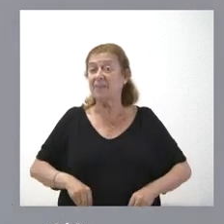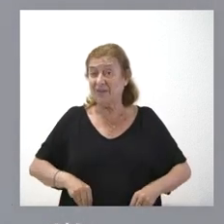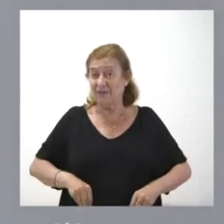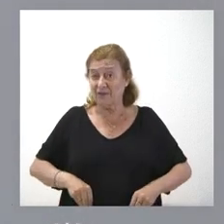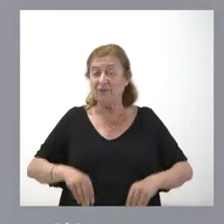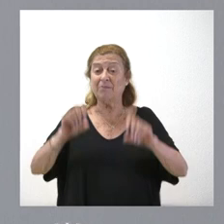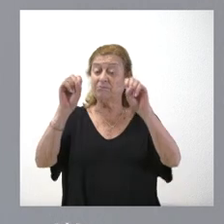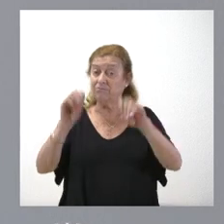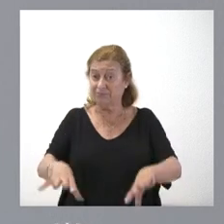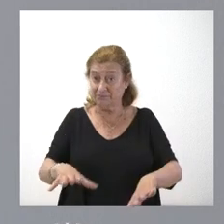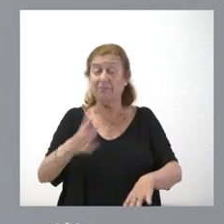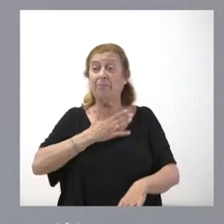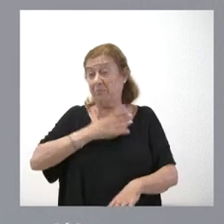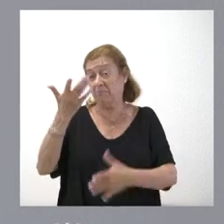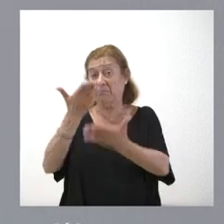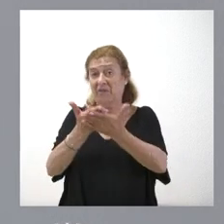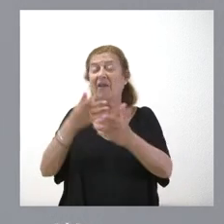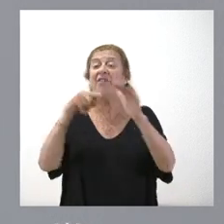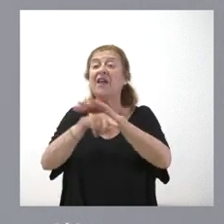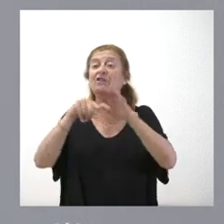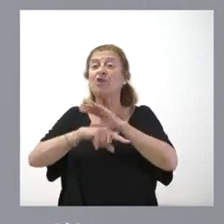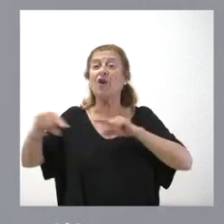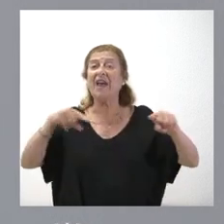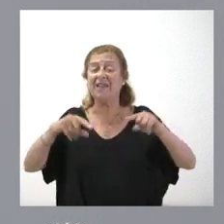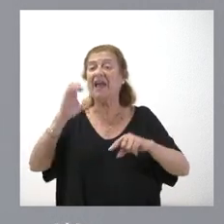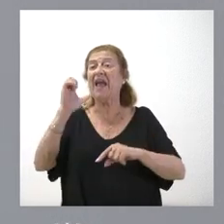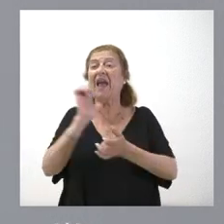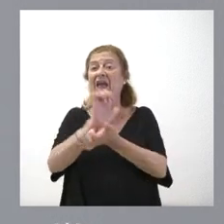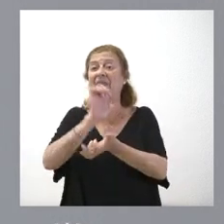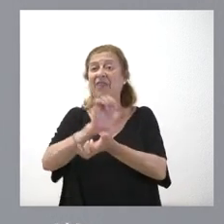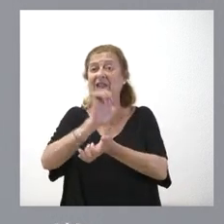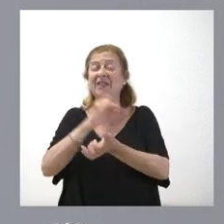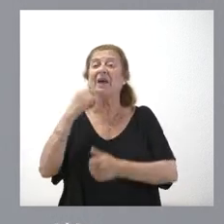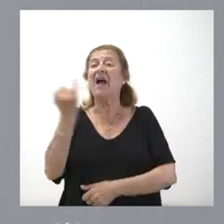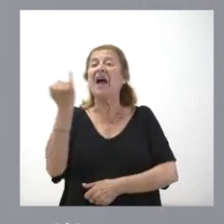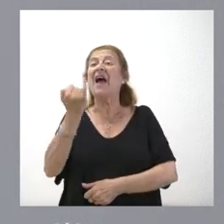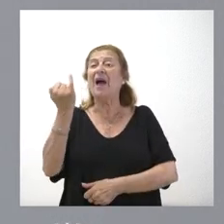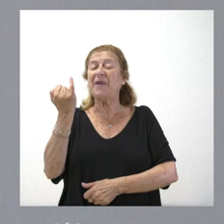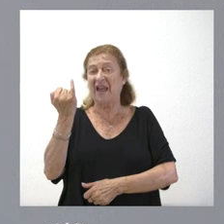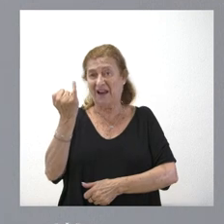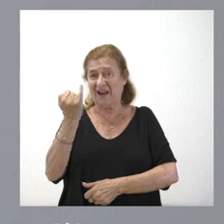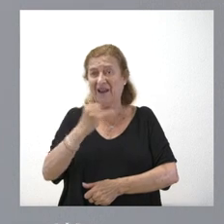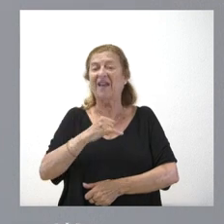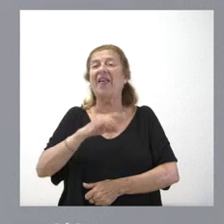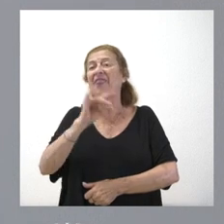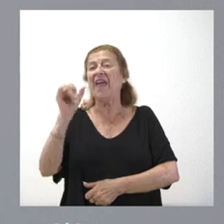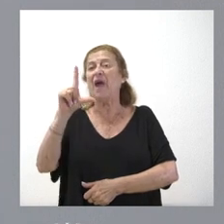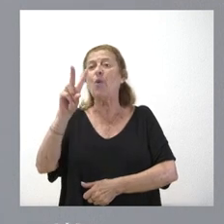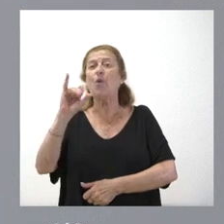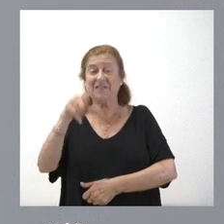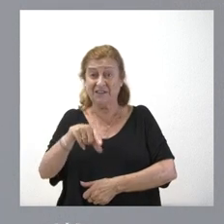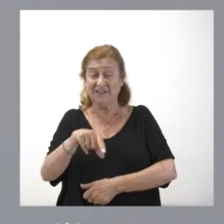a petición propia del director gerente del ecil Don Javier Francisco Javier Luis